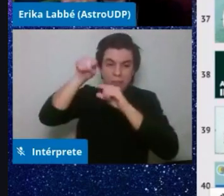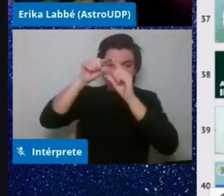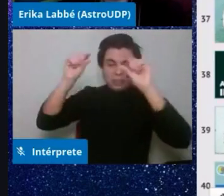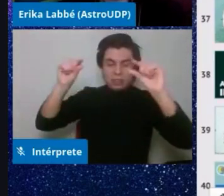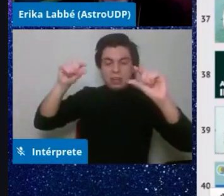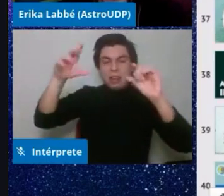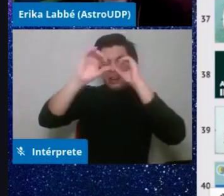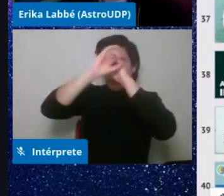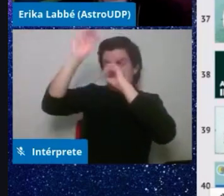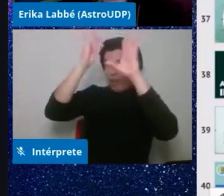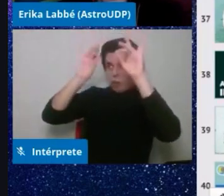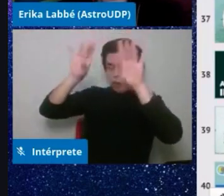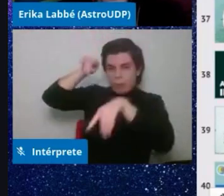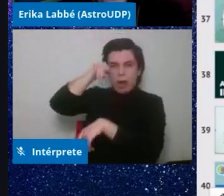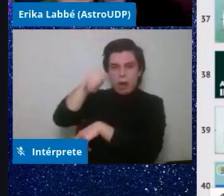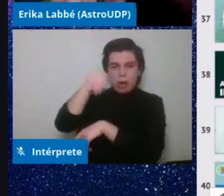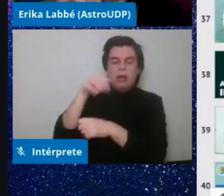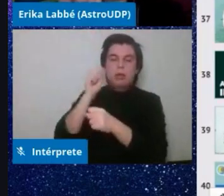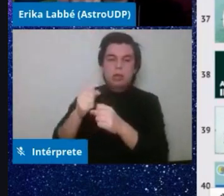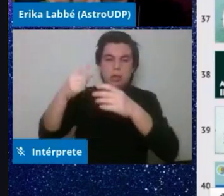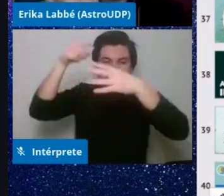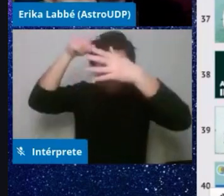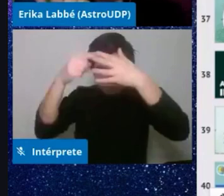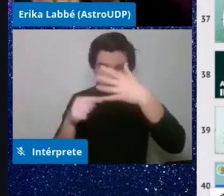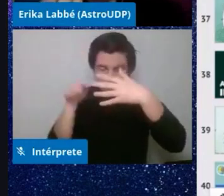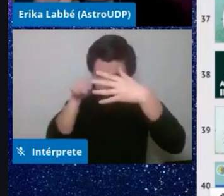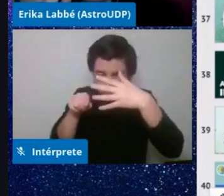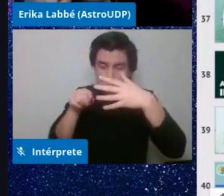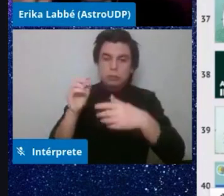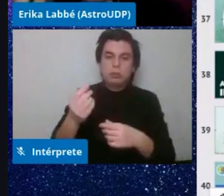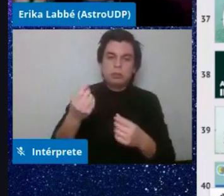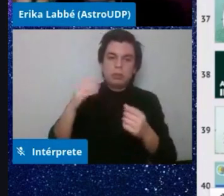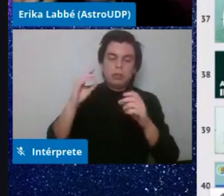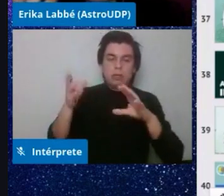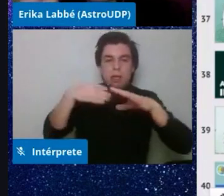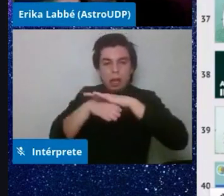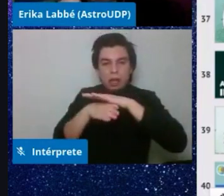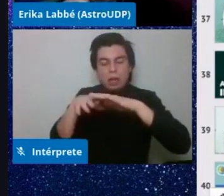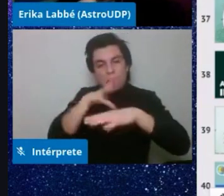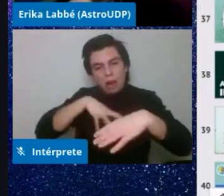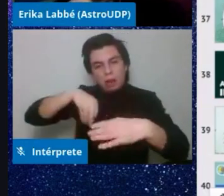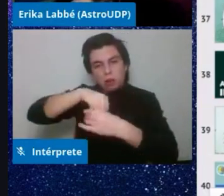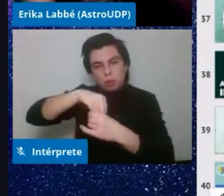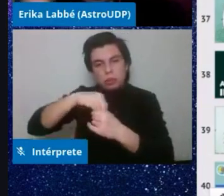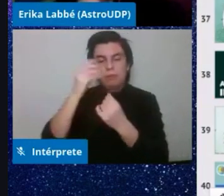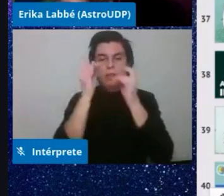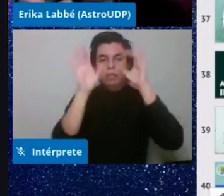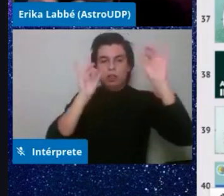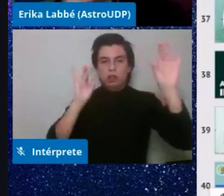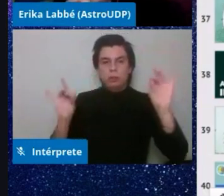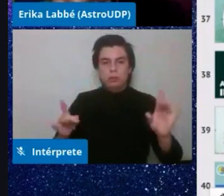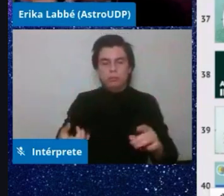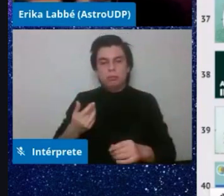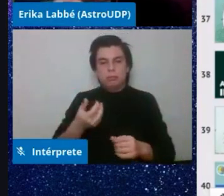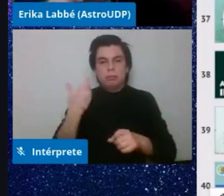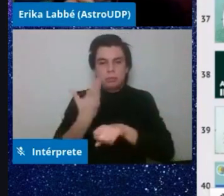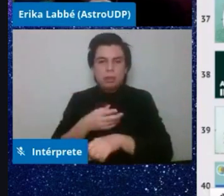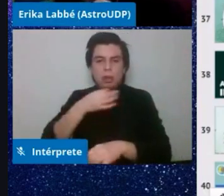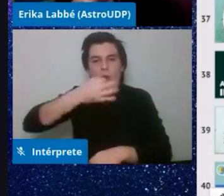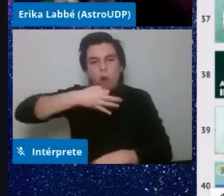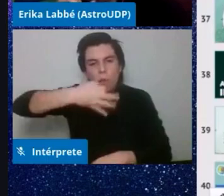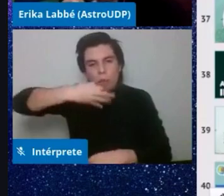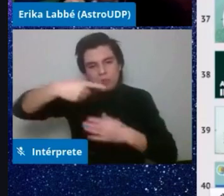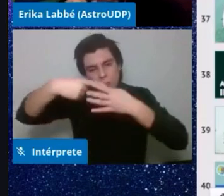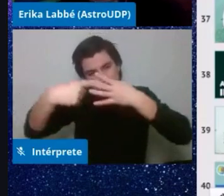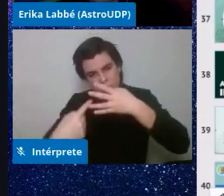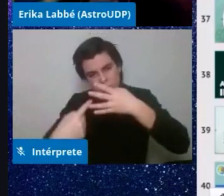entonces ahí ustedes pueden ir viendo estas actividades, estos sonidos están ahí en esta página y tienen un pequeño relato para entender cada uno de los